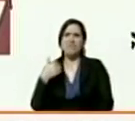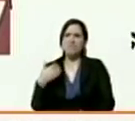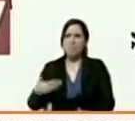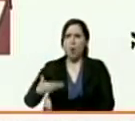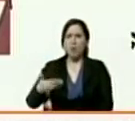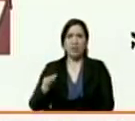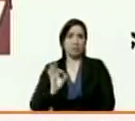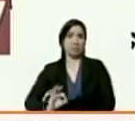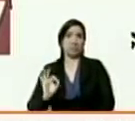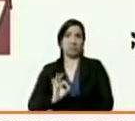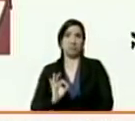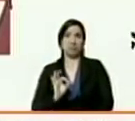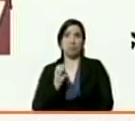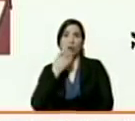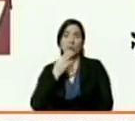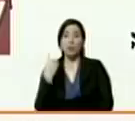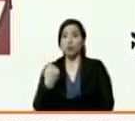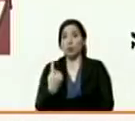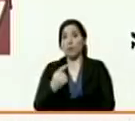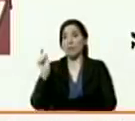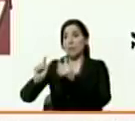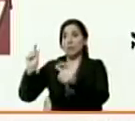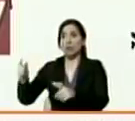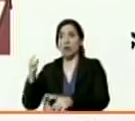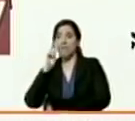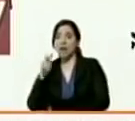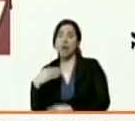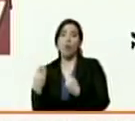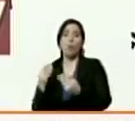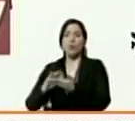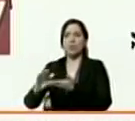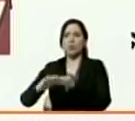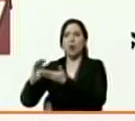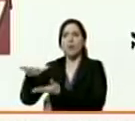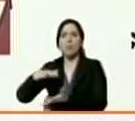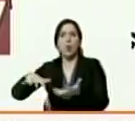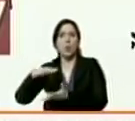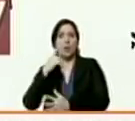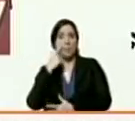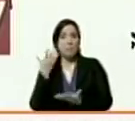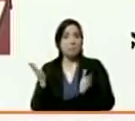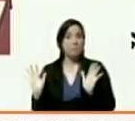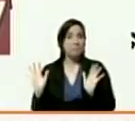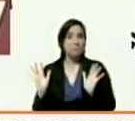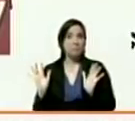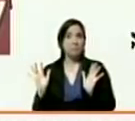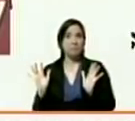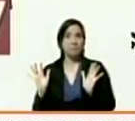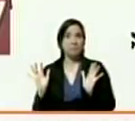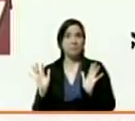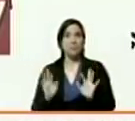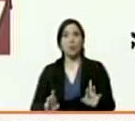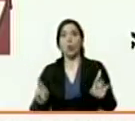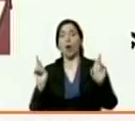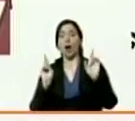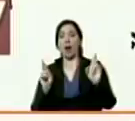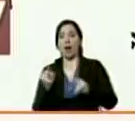A los militantes, verán ellos cómo resuelven ese problema. Ojalá que de ahí